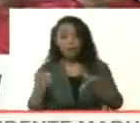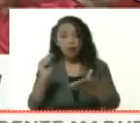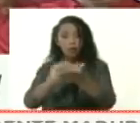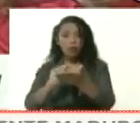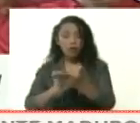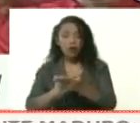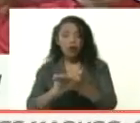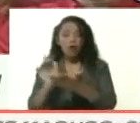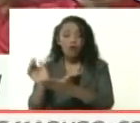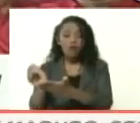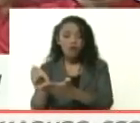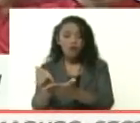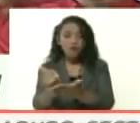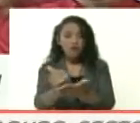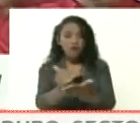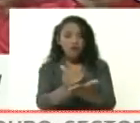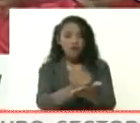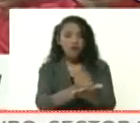cosechamos